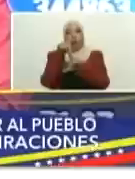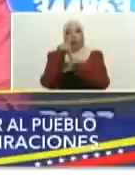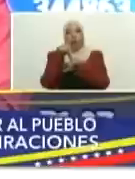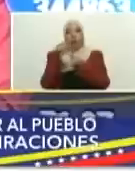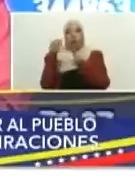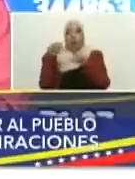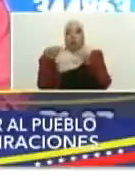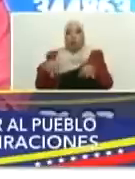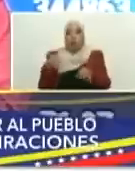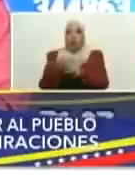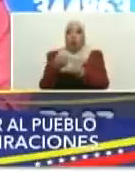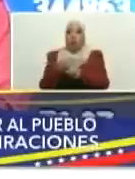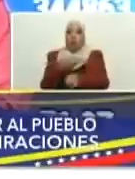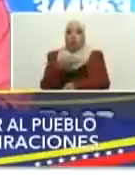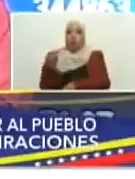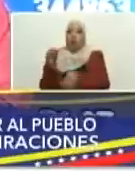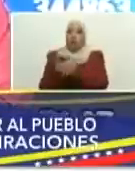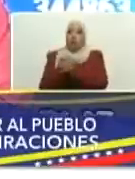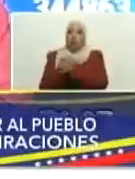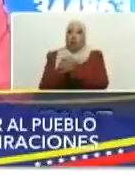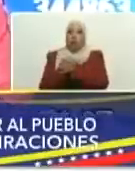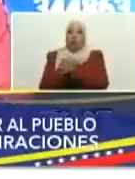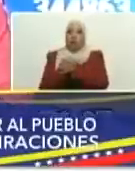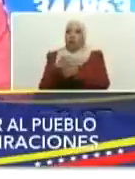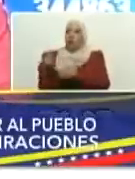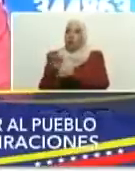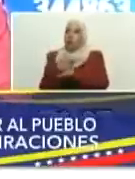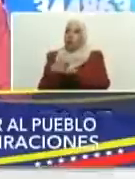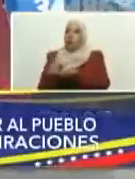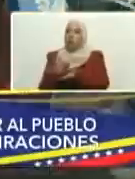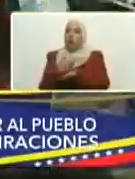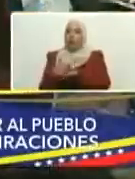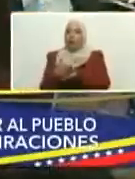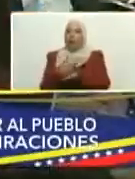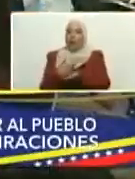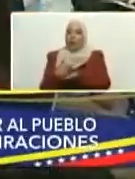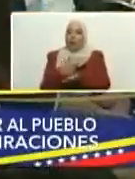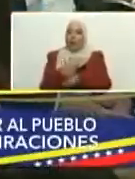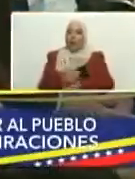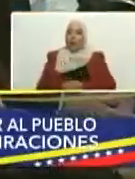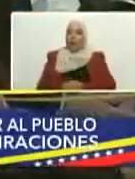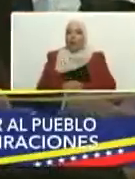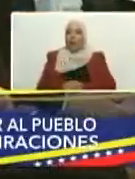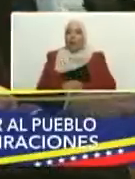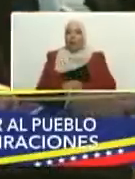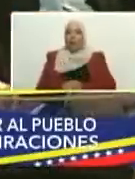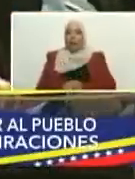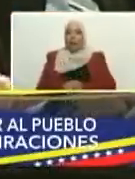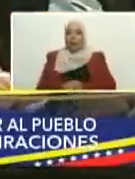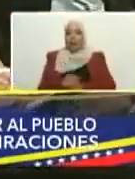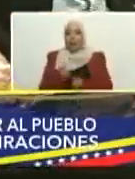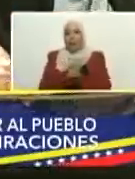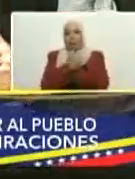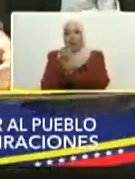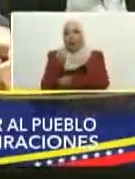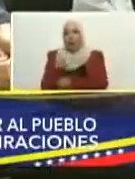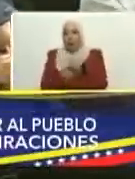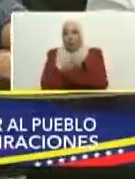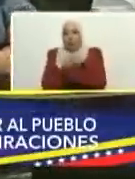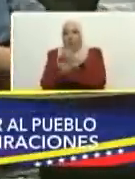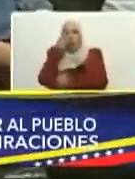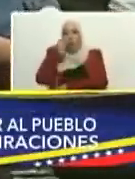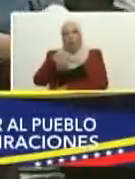Eficiencia y más eficiencia, compañeros. Gobernantes, compañeras gobernantes. Amor y más amor por el